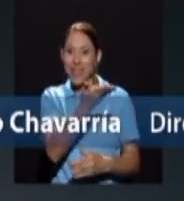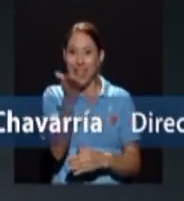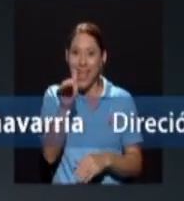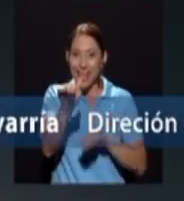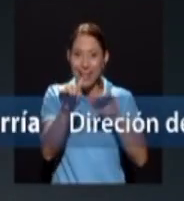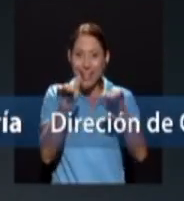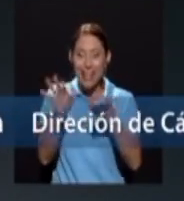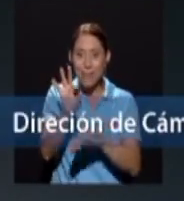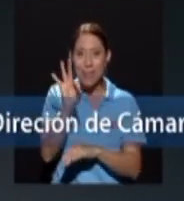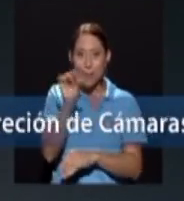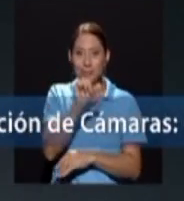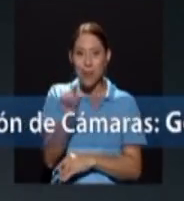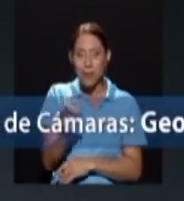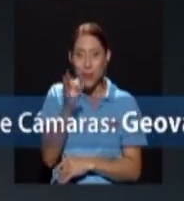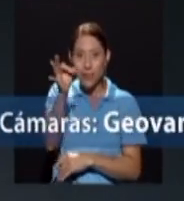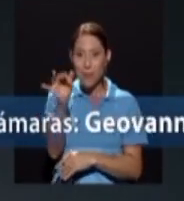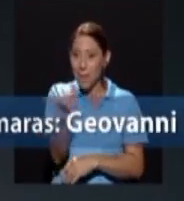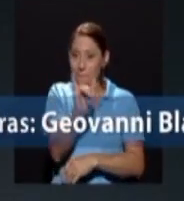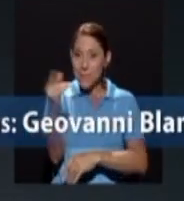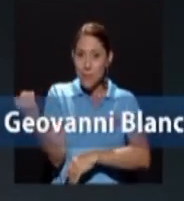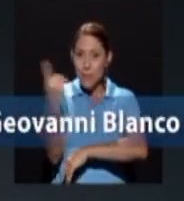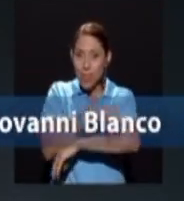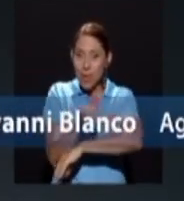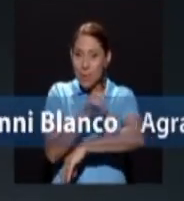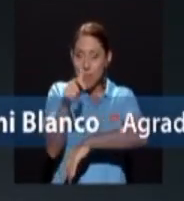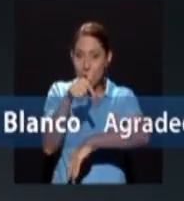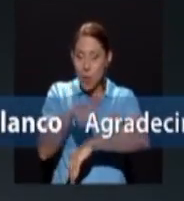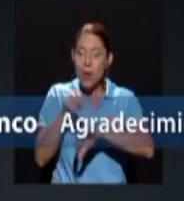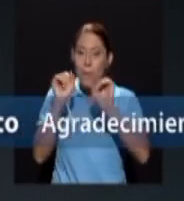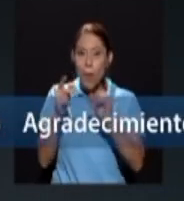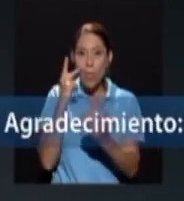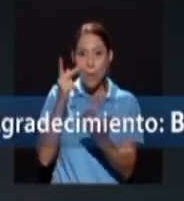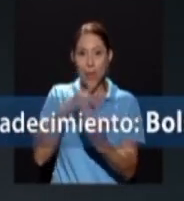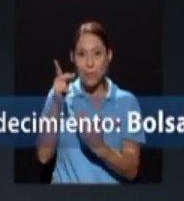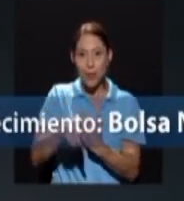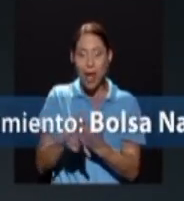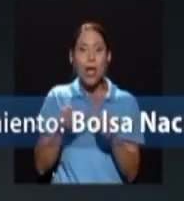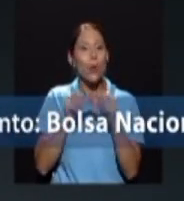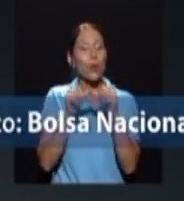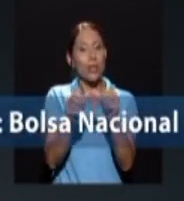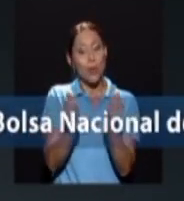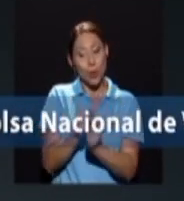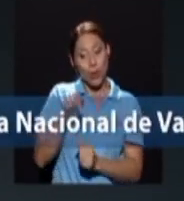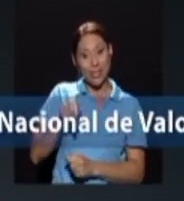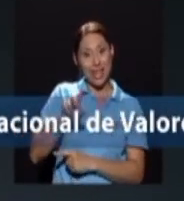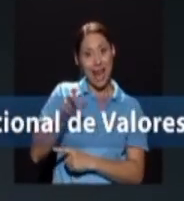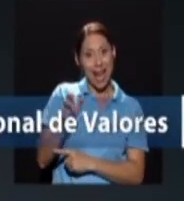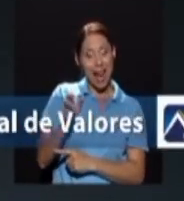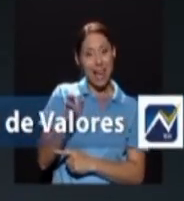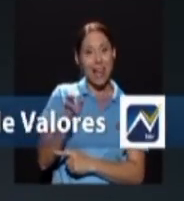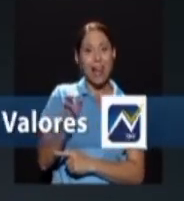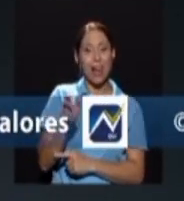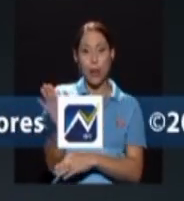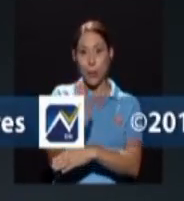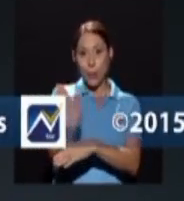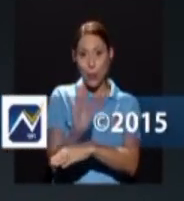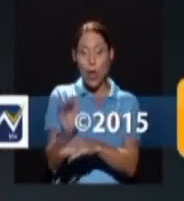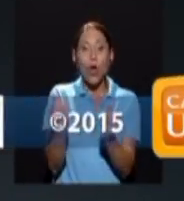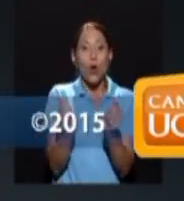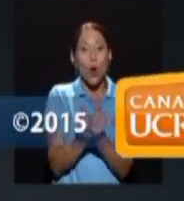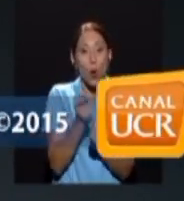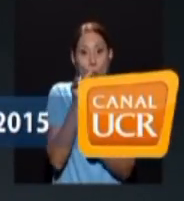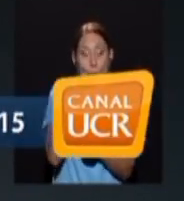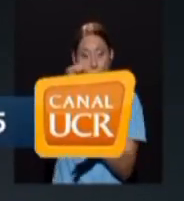que la próxima semana, en los mismos tiempos y circunstancias, nos acompañen y quédense con este canal que, con los impuestos que pagan